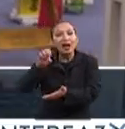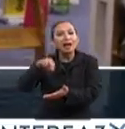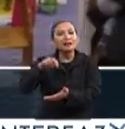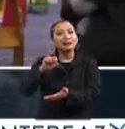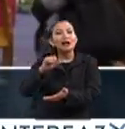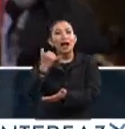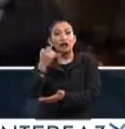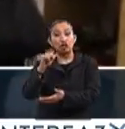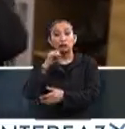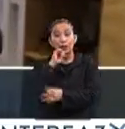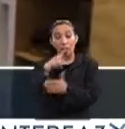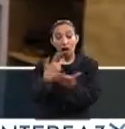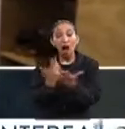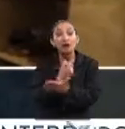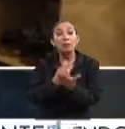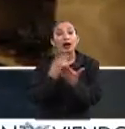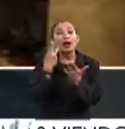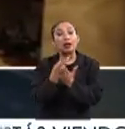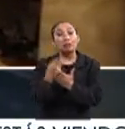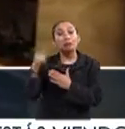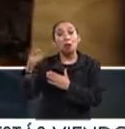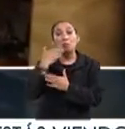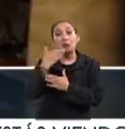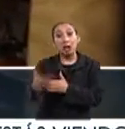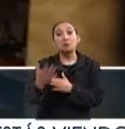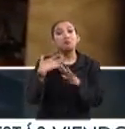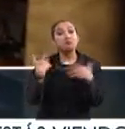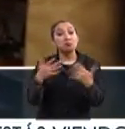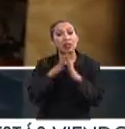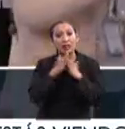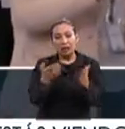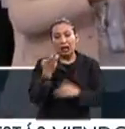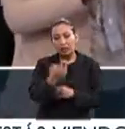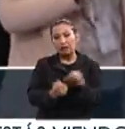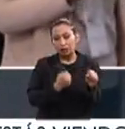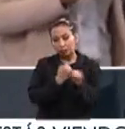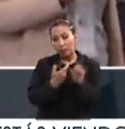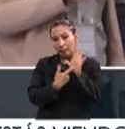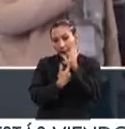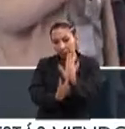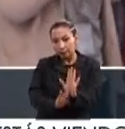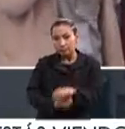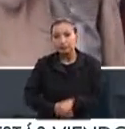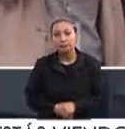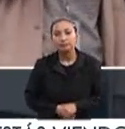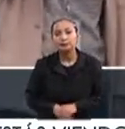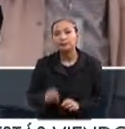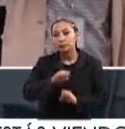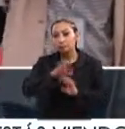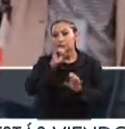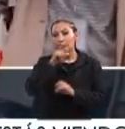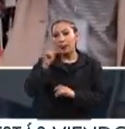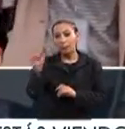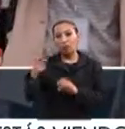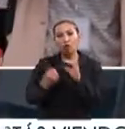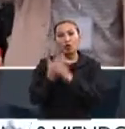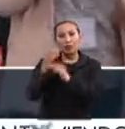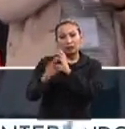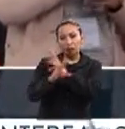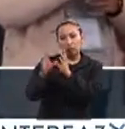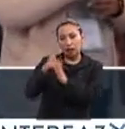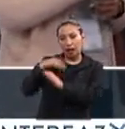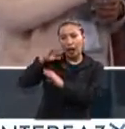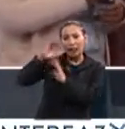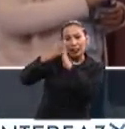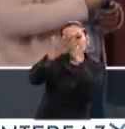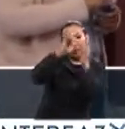justamente también ganó uno de los premios Caniem al arte editorial. Este año también lo vamos a estar presentando. Por supuesto, dentro de nuestras novedades editoriales